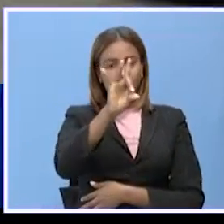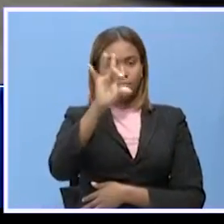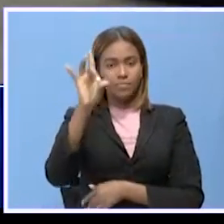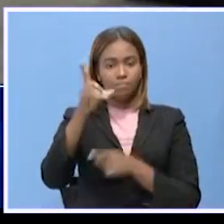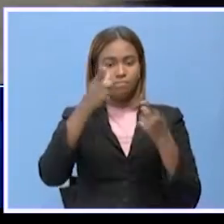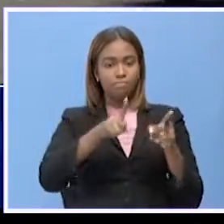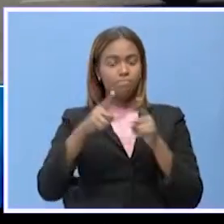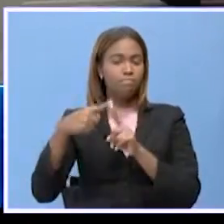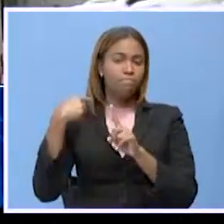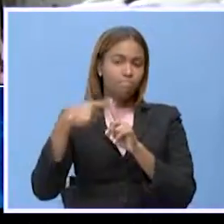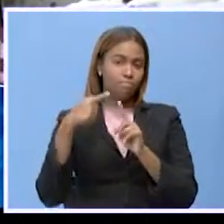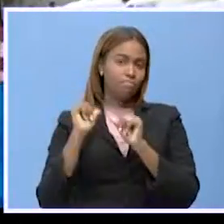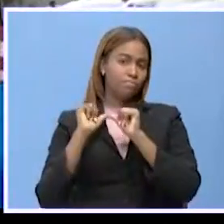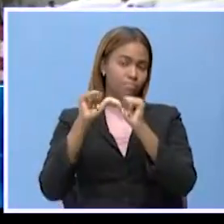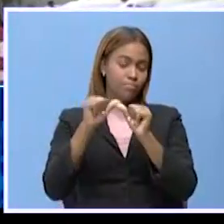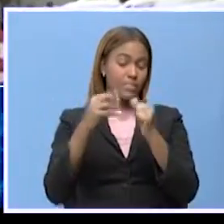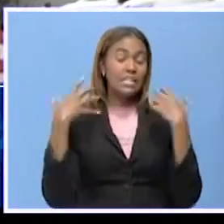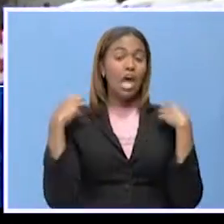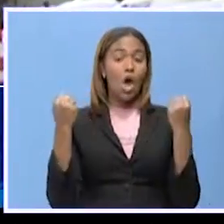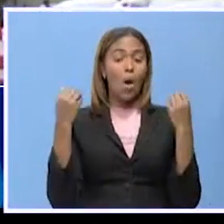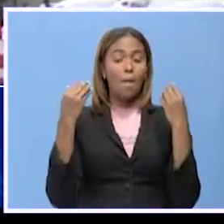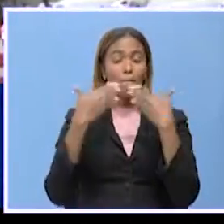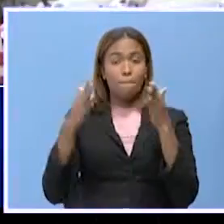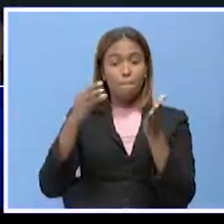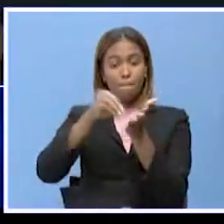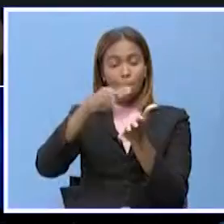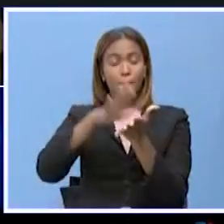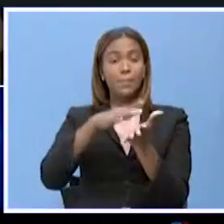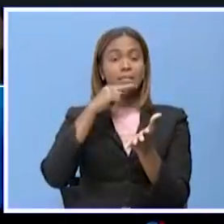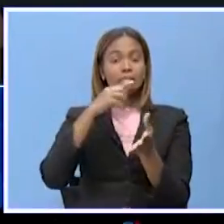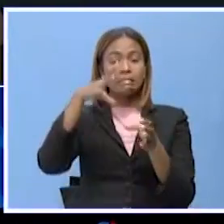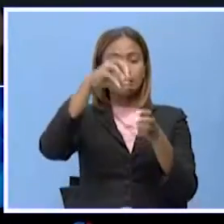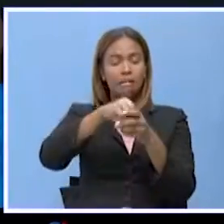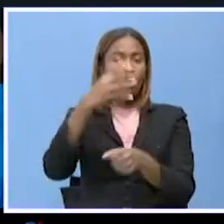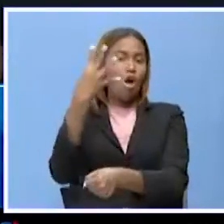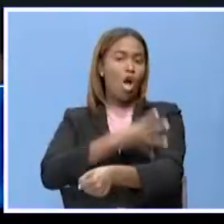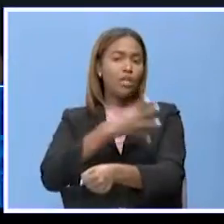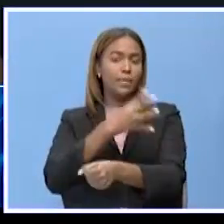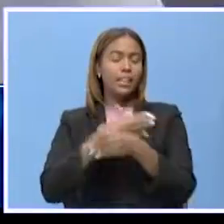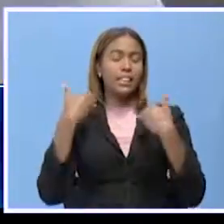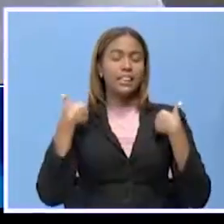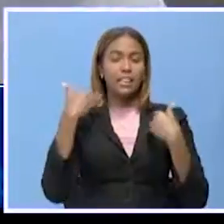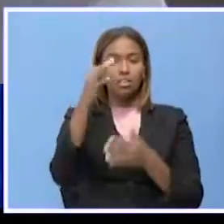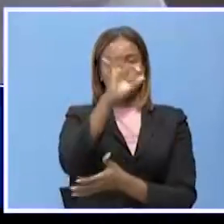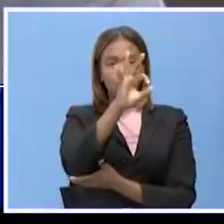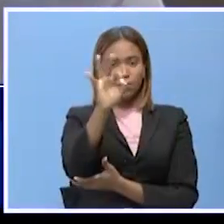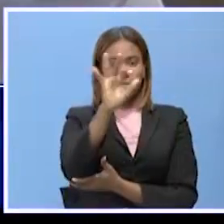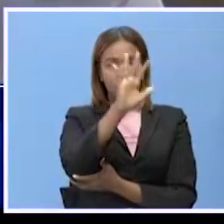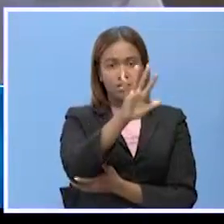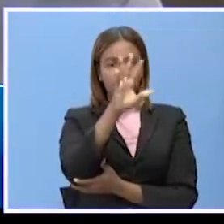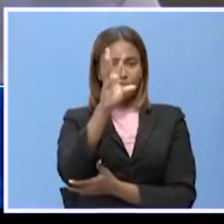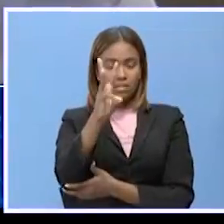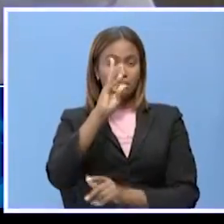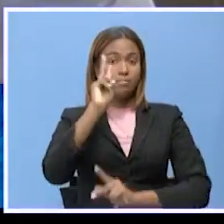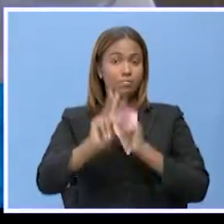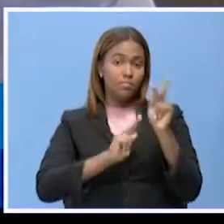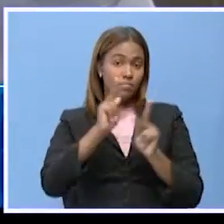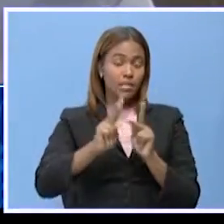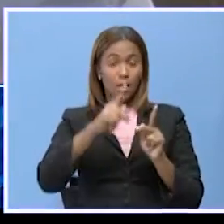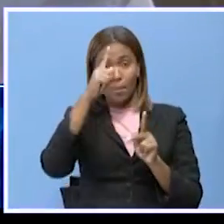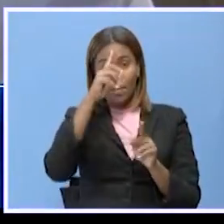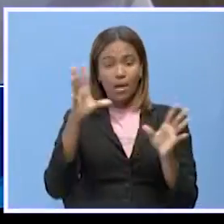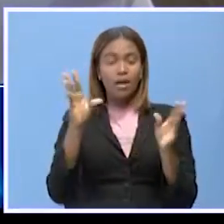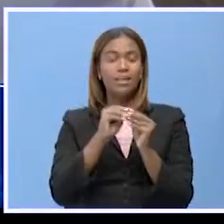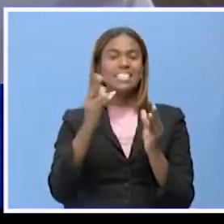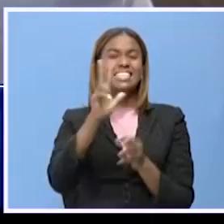53.688 casos activos. Salud Pública reportó que la ocupación hospitalaria es de 956 personas para